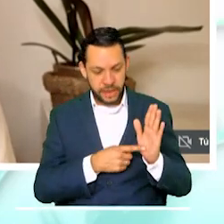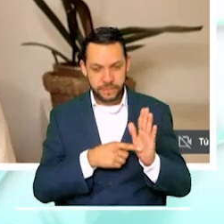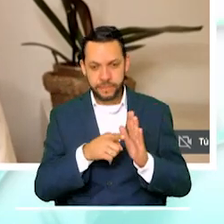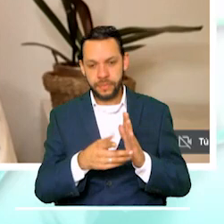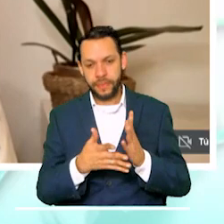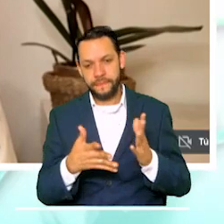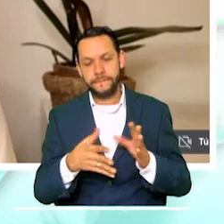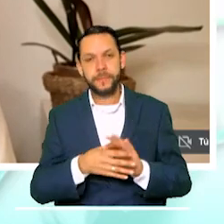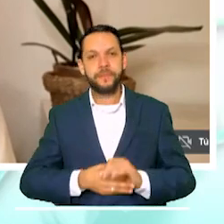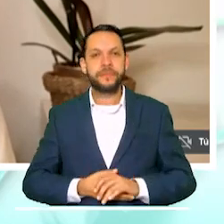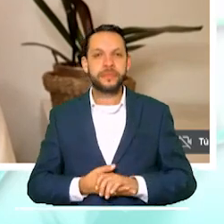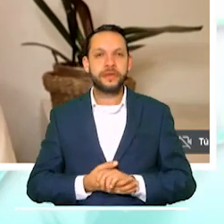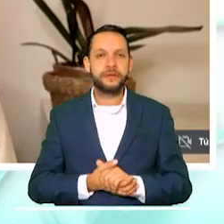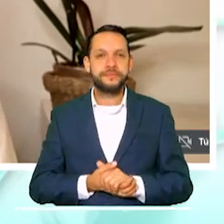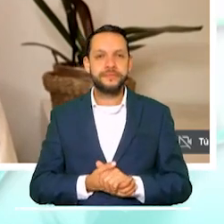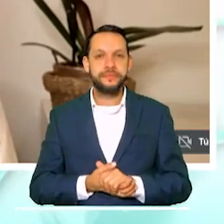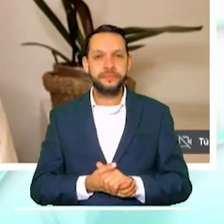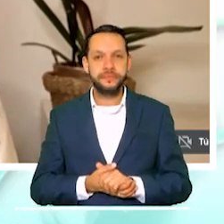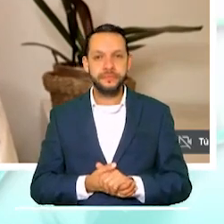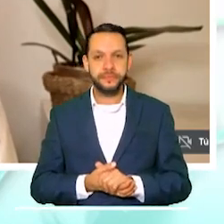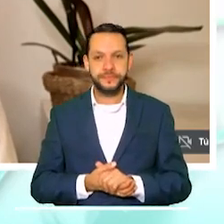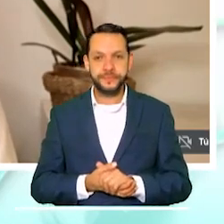presente.